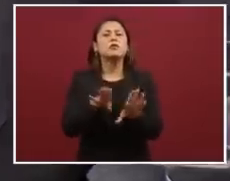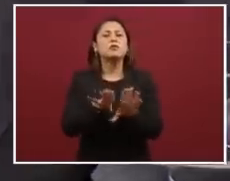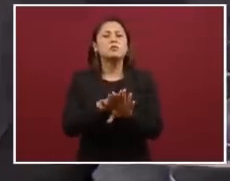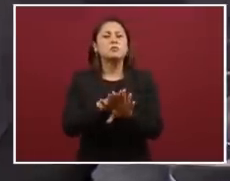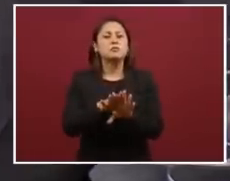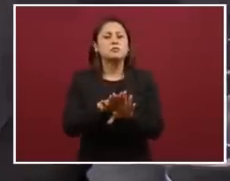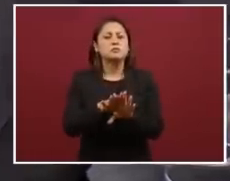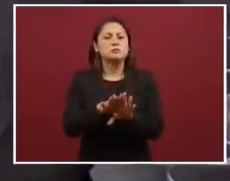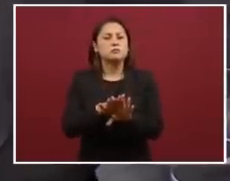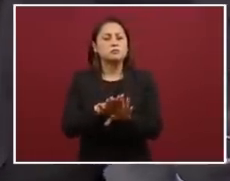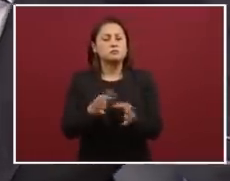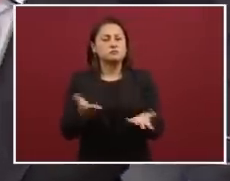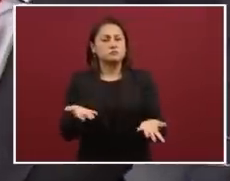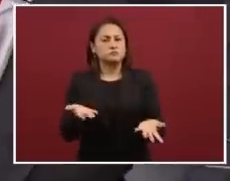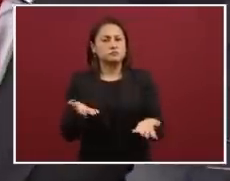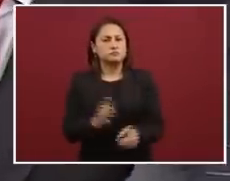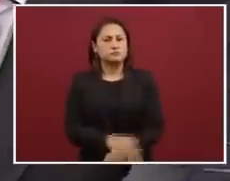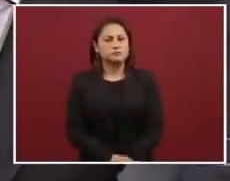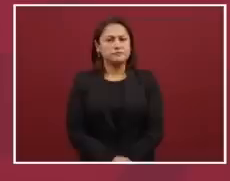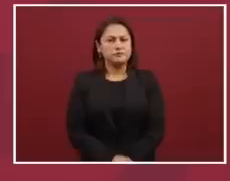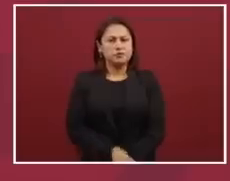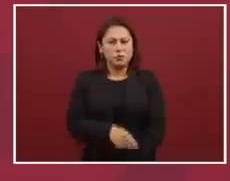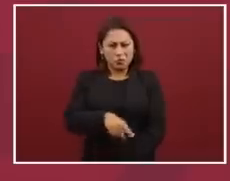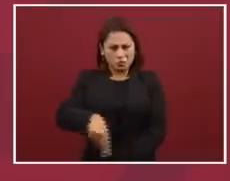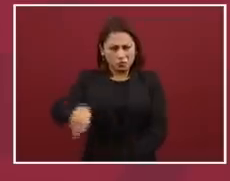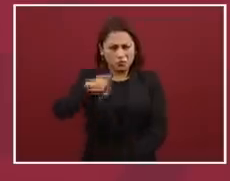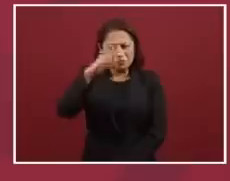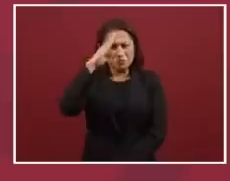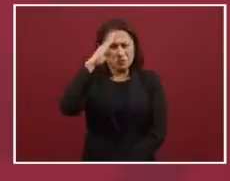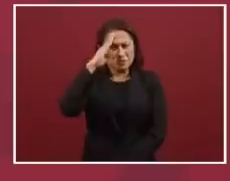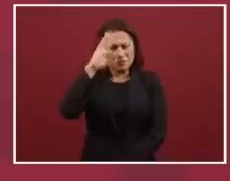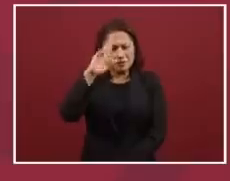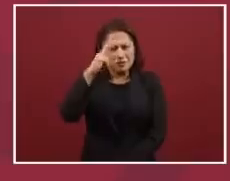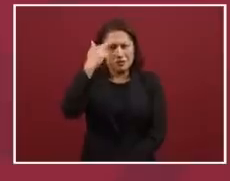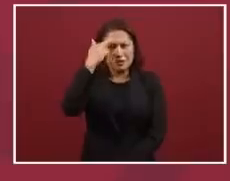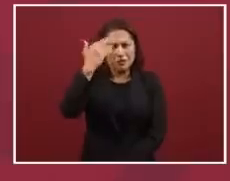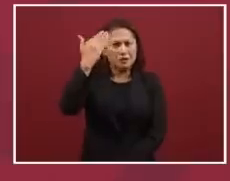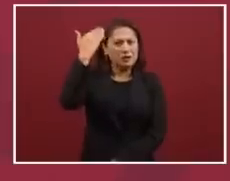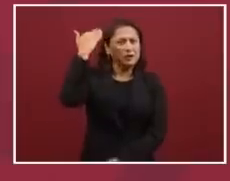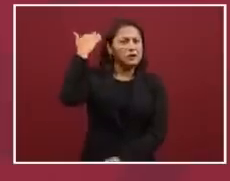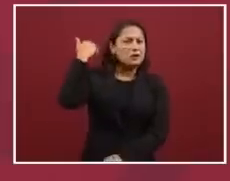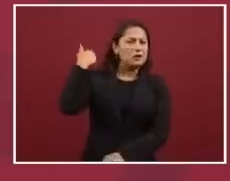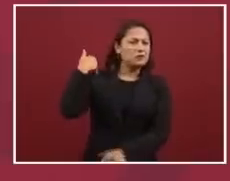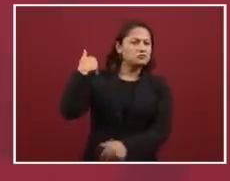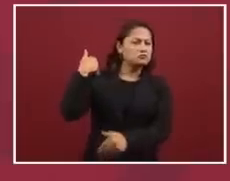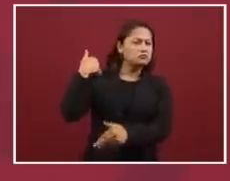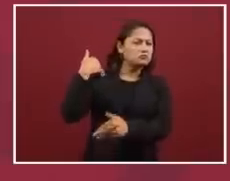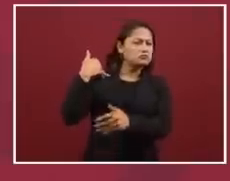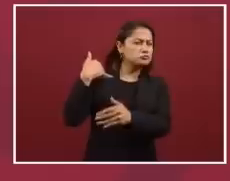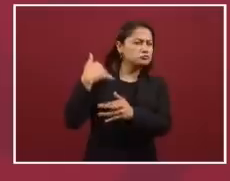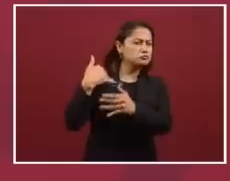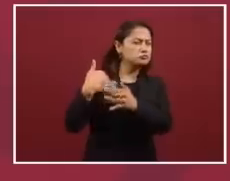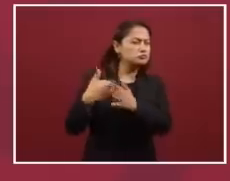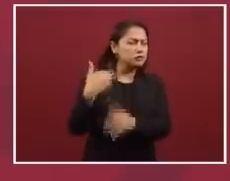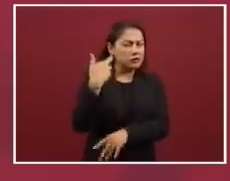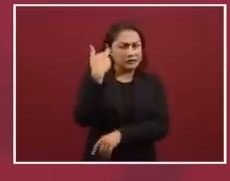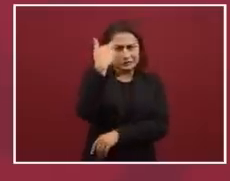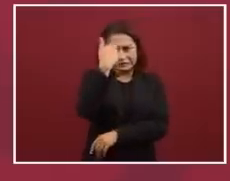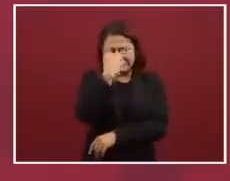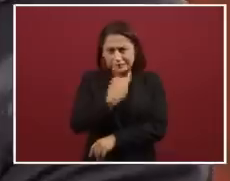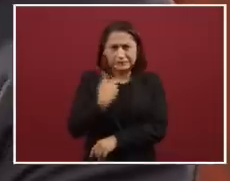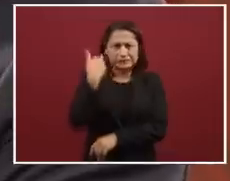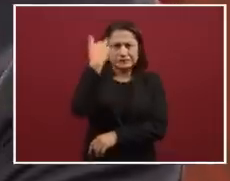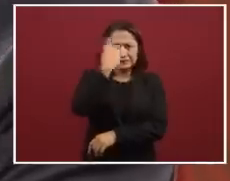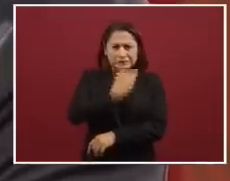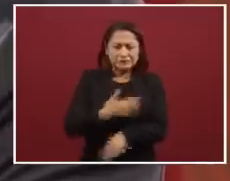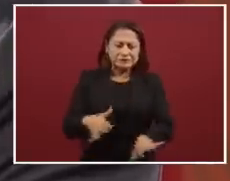Hagan un repaso de todas las reformas que se hicieron en el